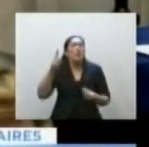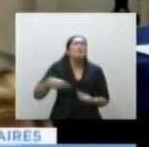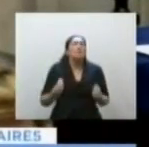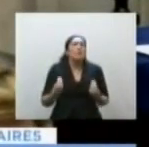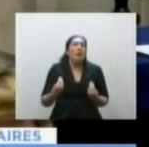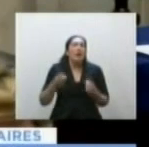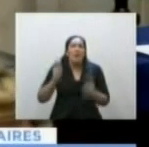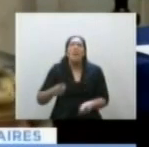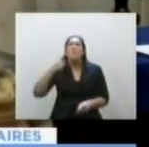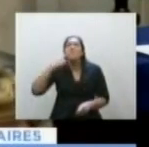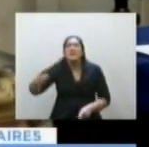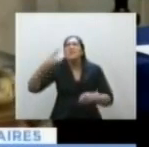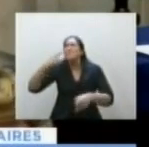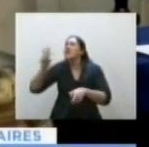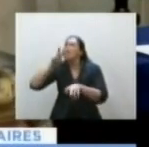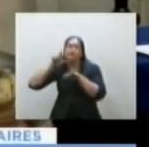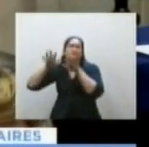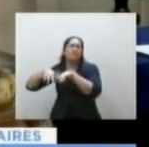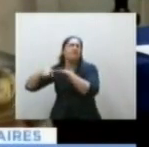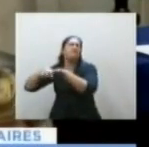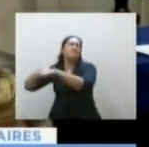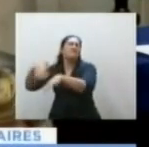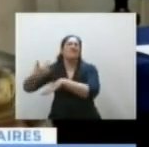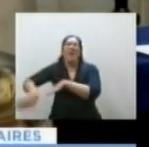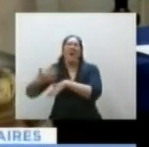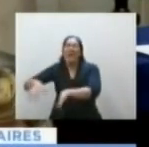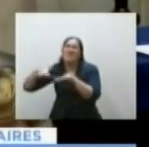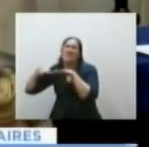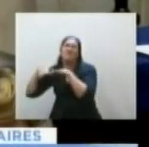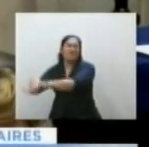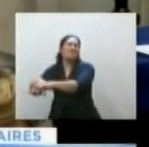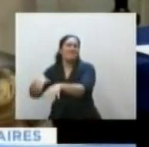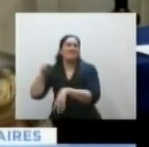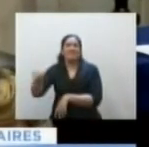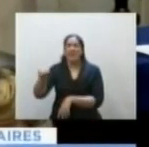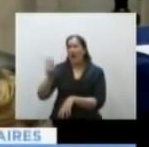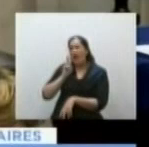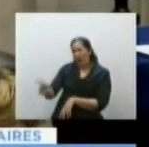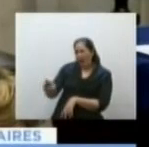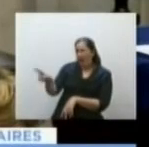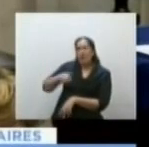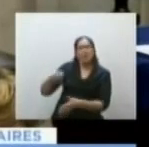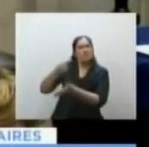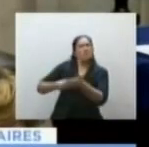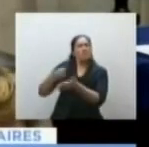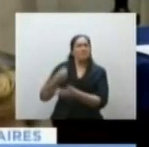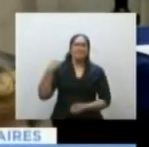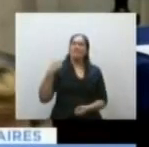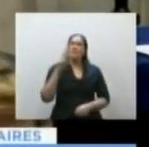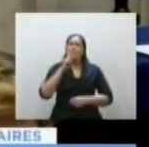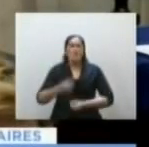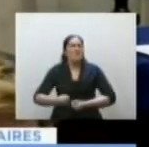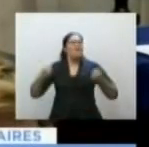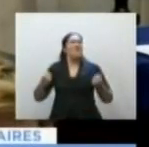hay que decir que, por ejemplo, mientras Cristina fue presidente, se dio una modificación muy interesante a interpretar cómo estábamos viviendo los hombres